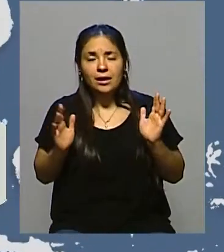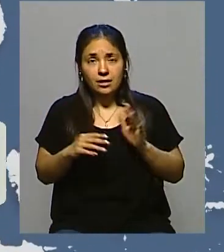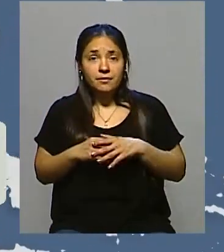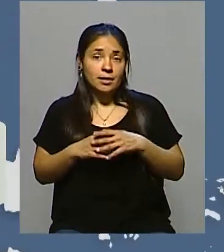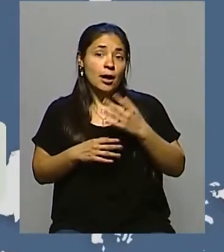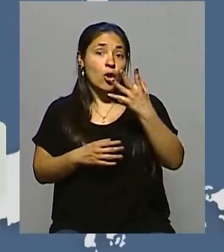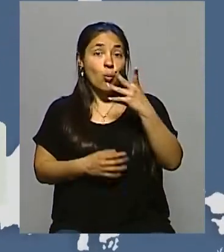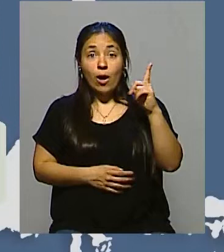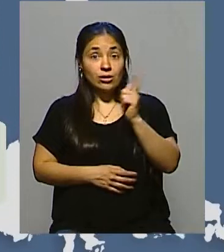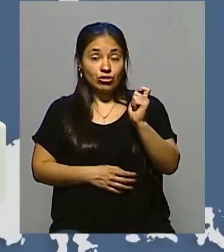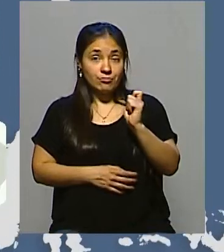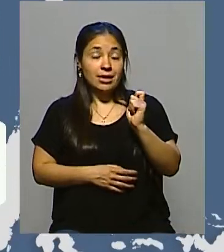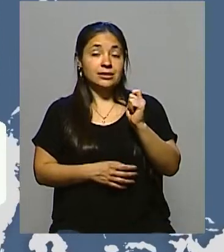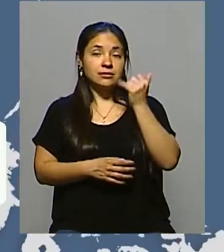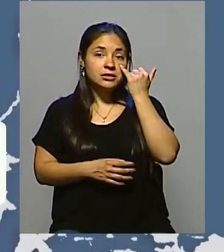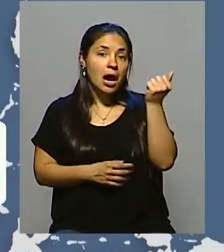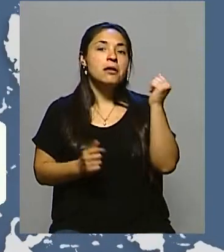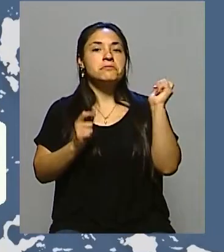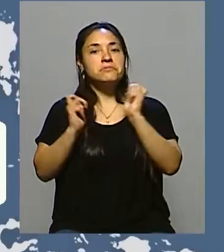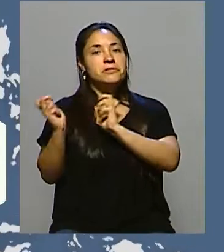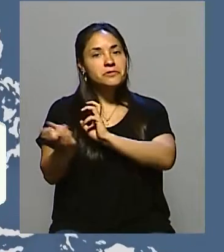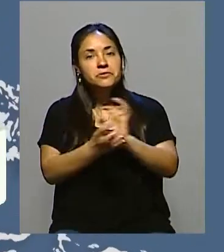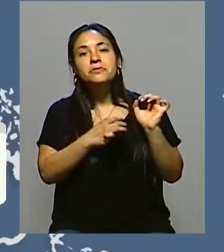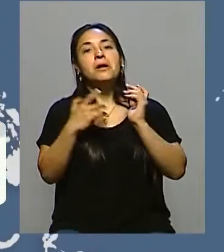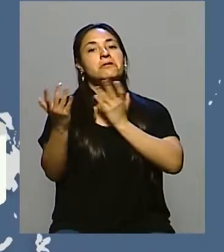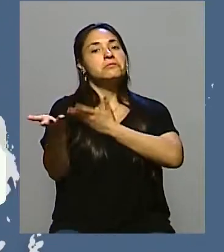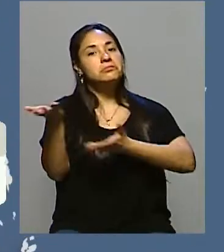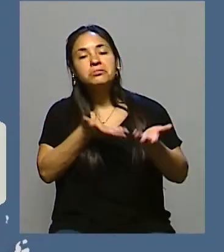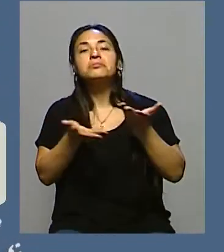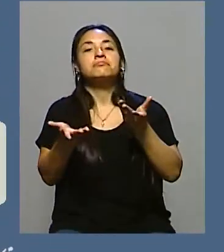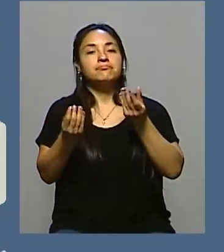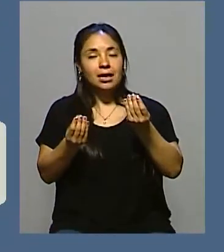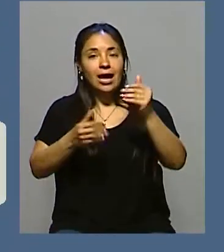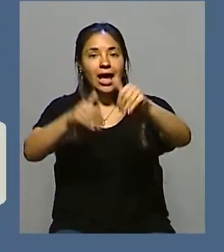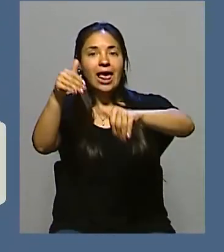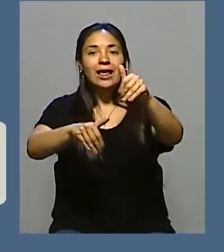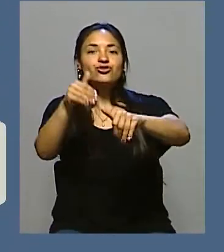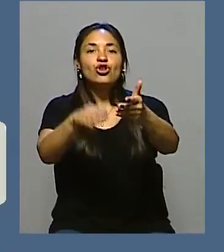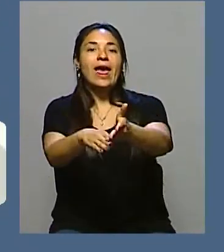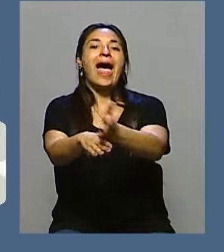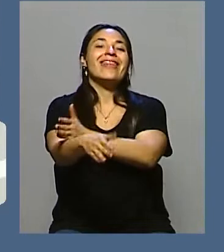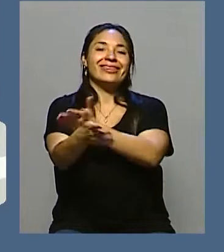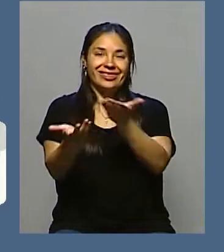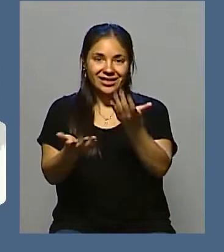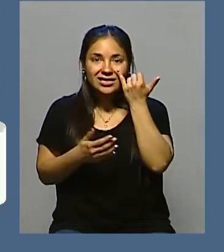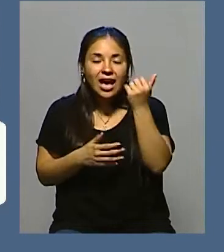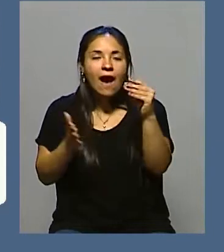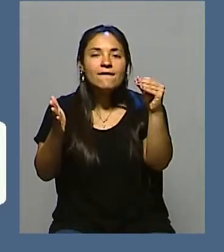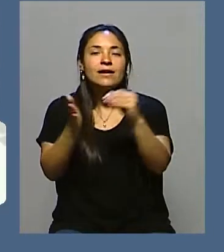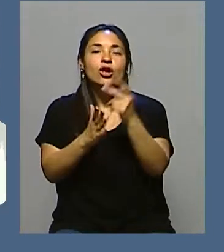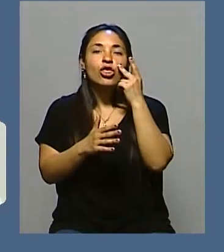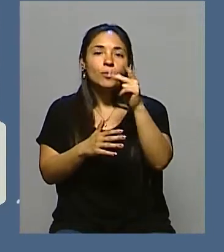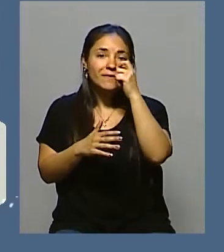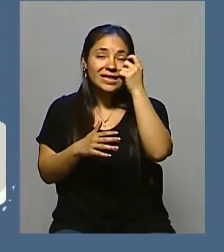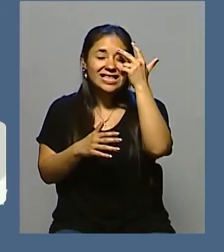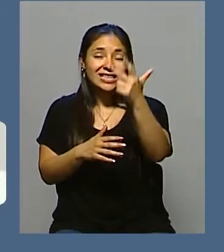de 4 meses que en Italia se hablaba en primer lugar de adelantar las elecciones que estaban previstas en el